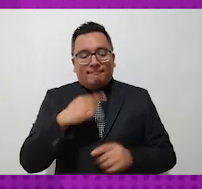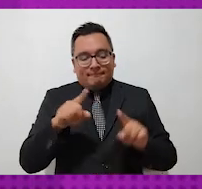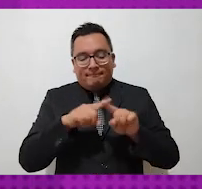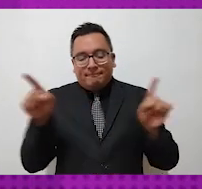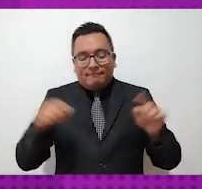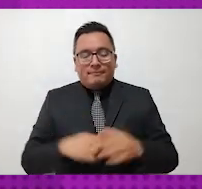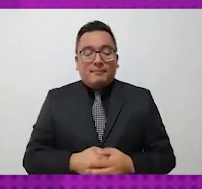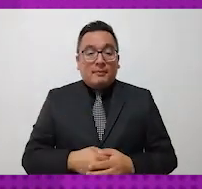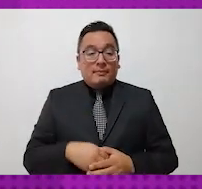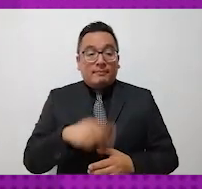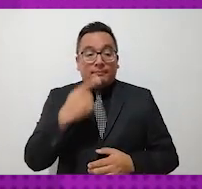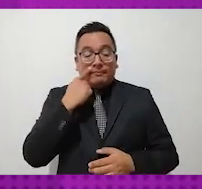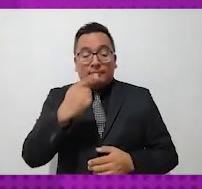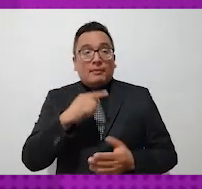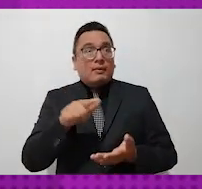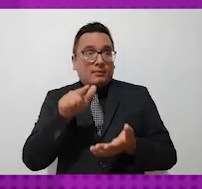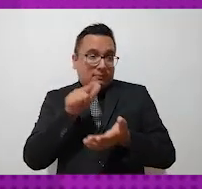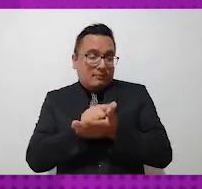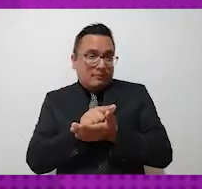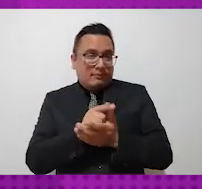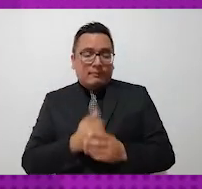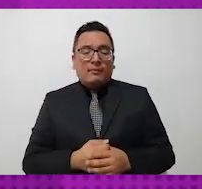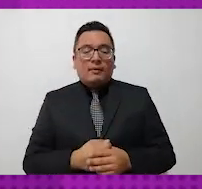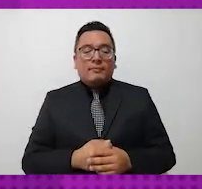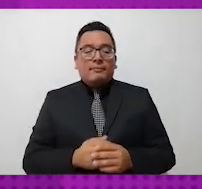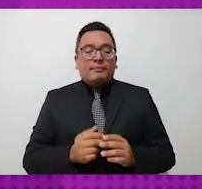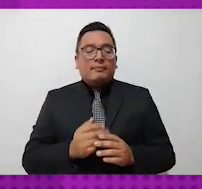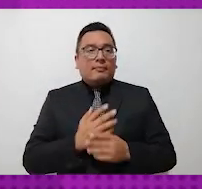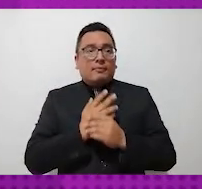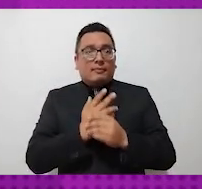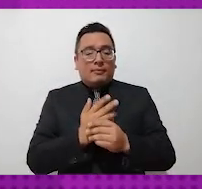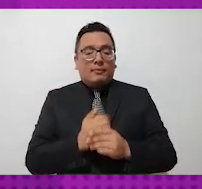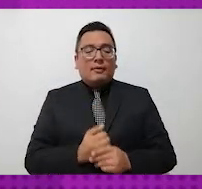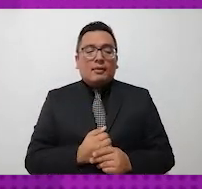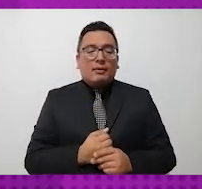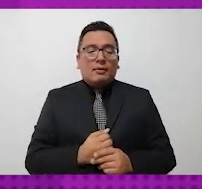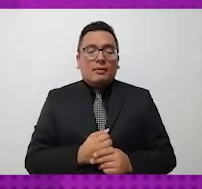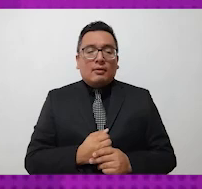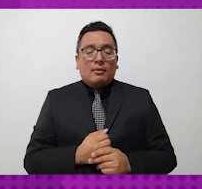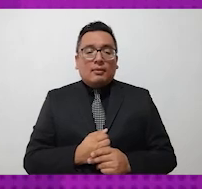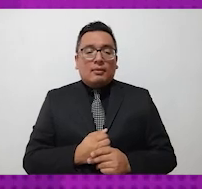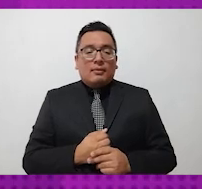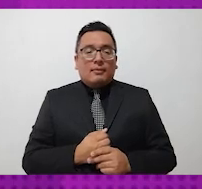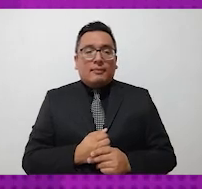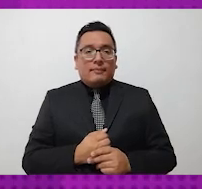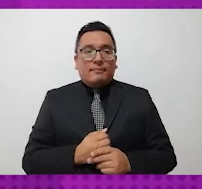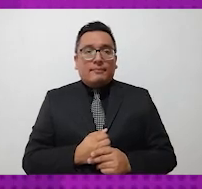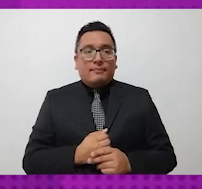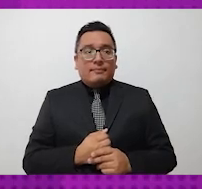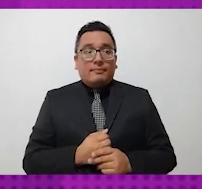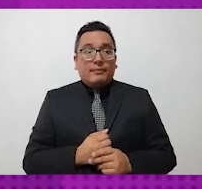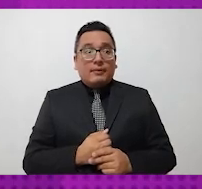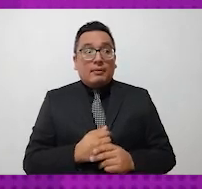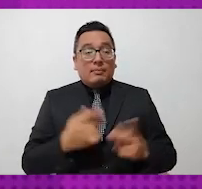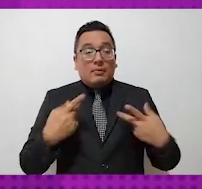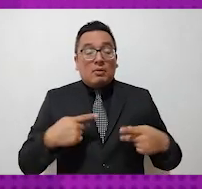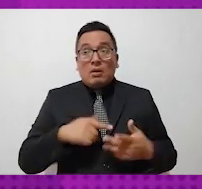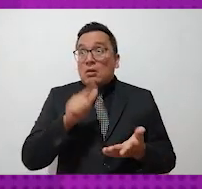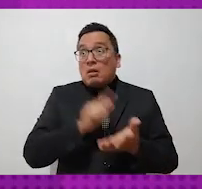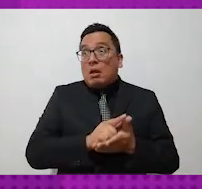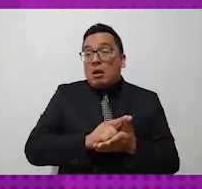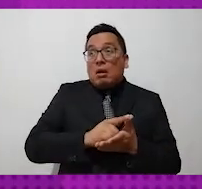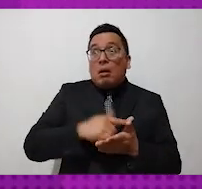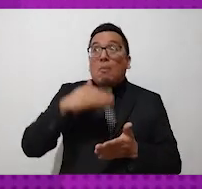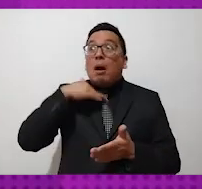embargo, hay un principio de derecho que reza en el sentido de que la ignorancia de la ley